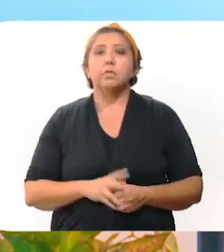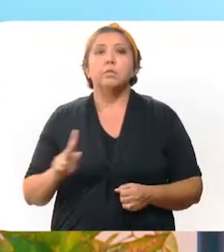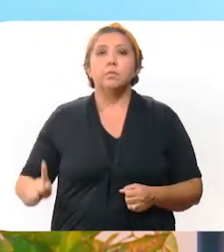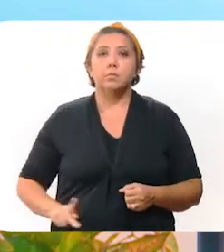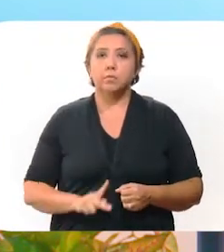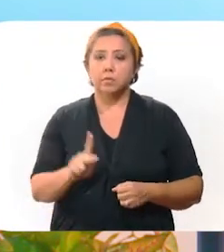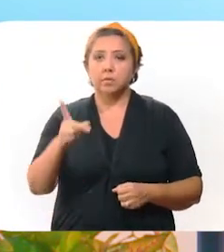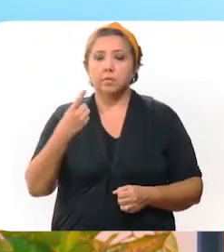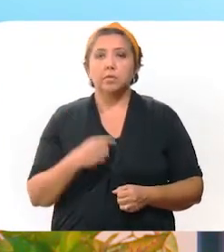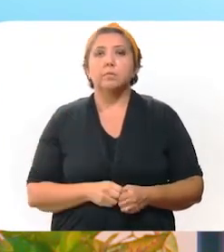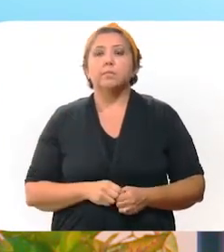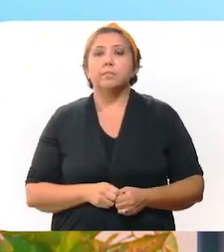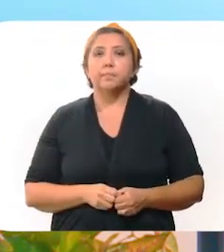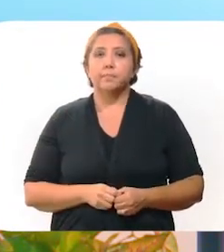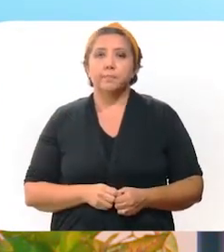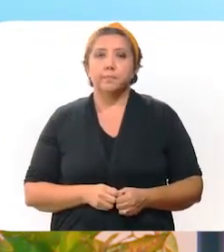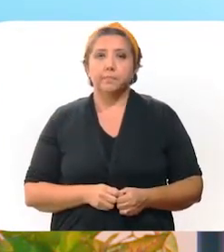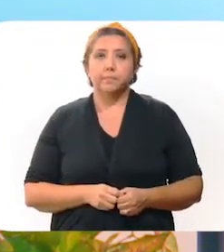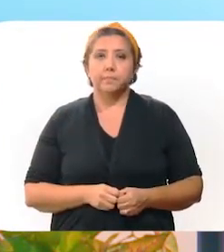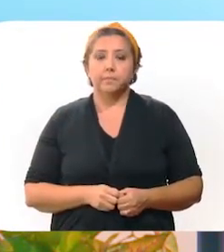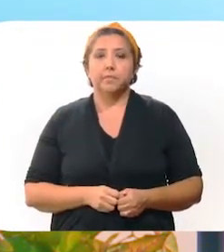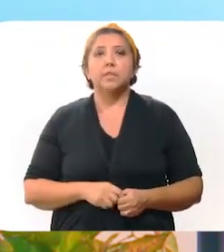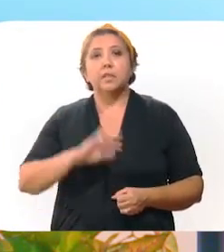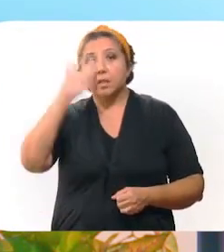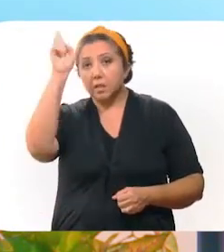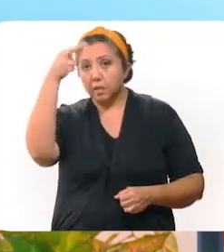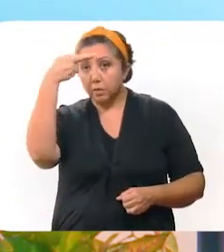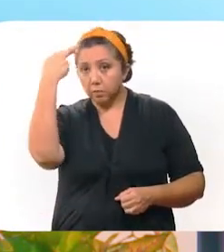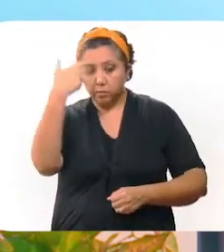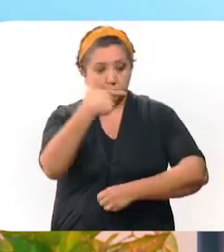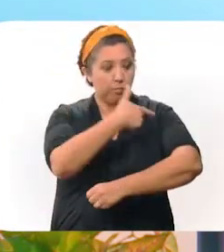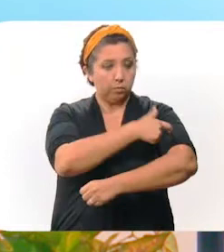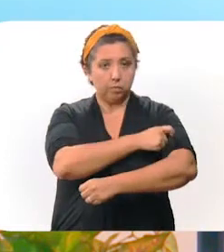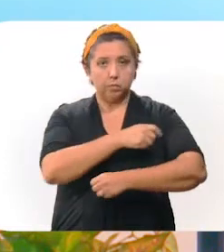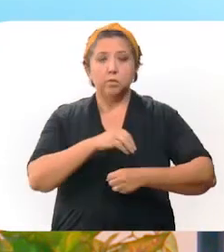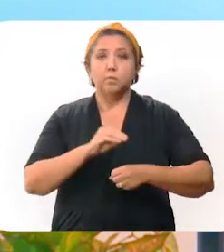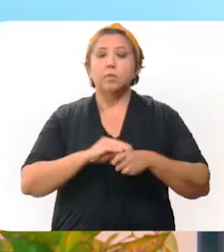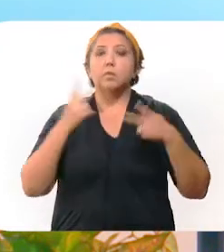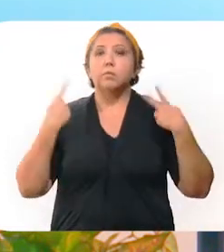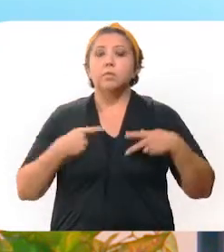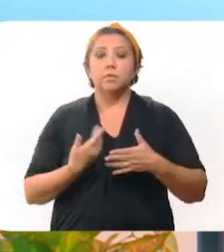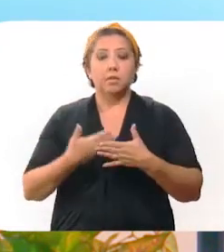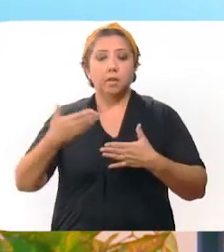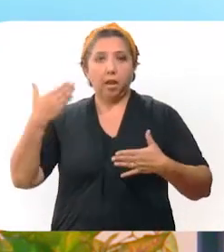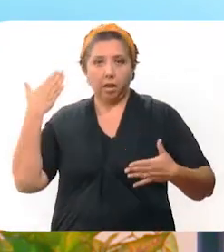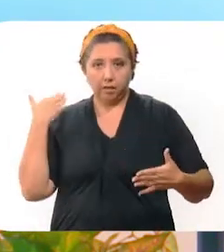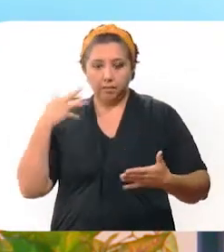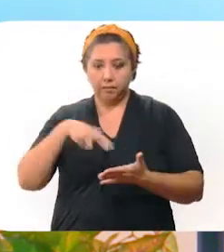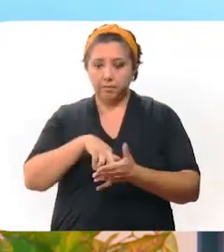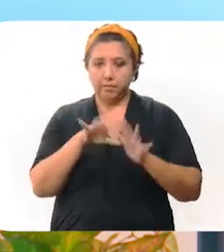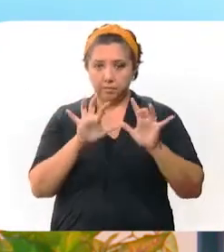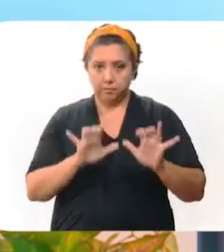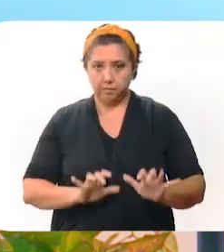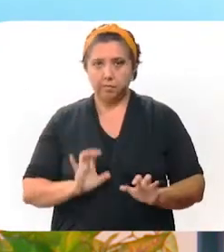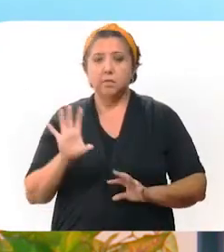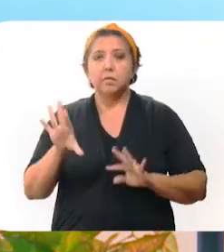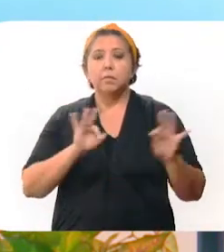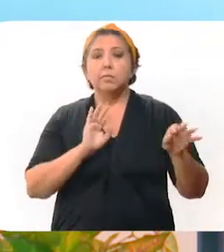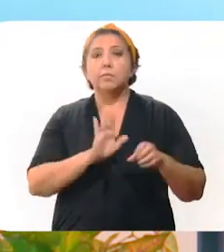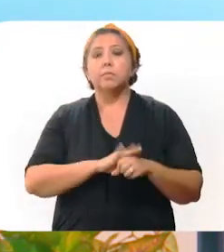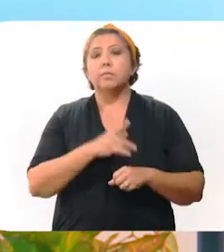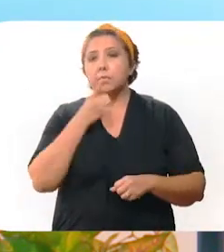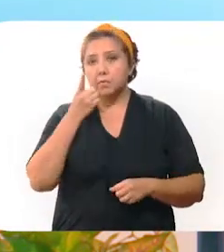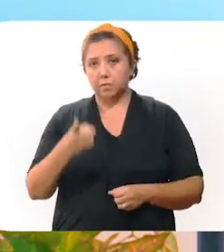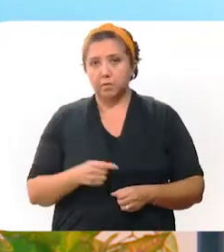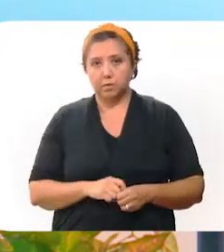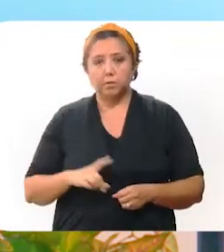los municipios del interior del estado. Se recuerda que las vacunas se ponen a la población que ha sido previamente registrada y seleccionada por